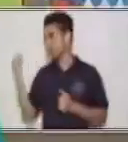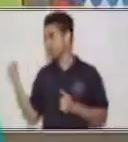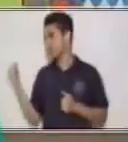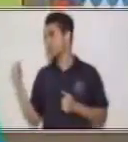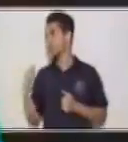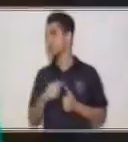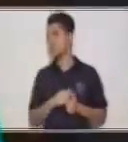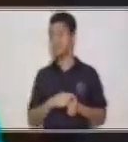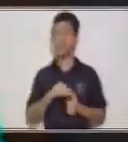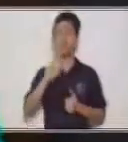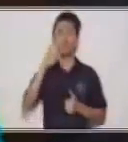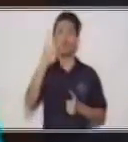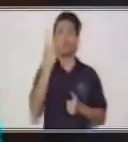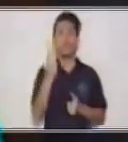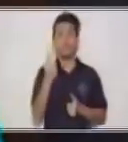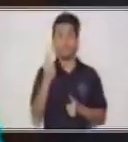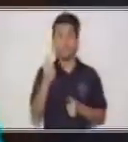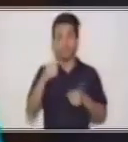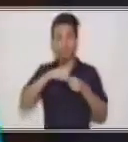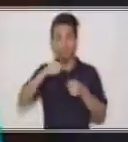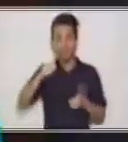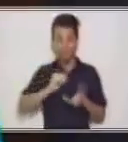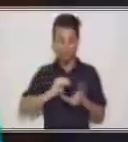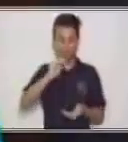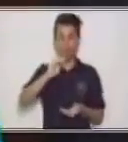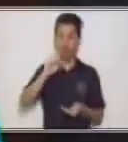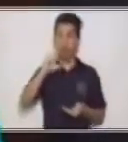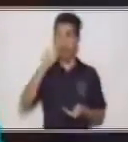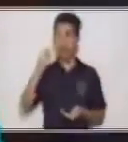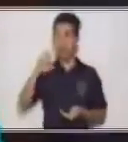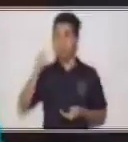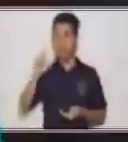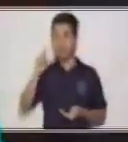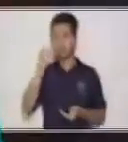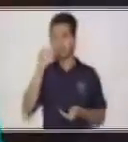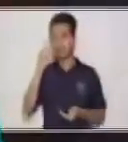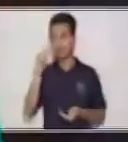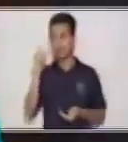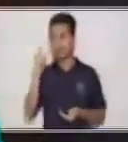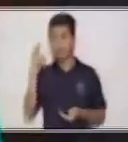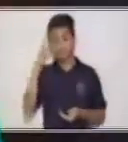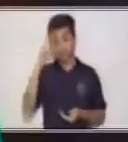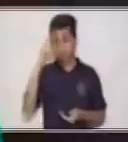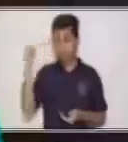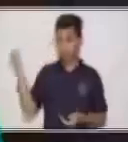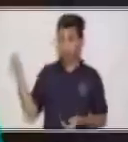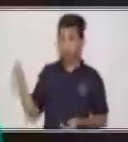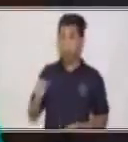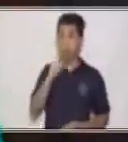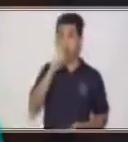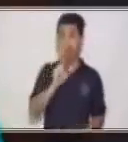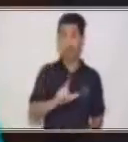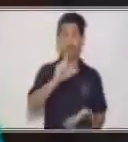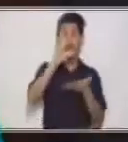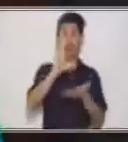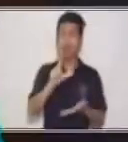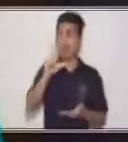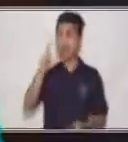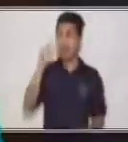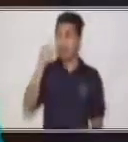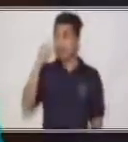de las medidas de capacidad. ¿Cuál dijimos que era la unidad? Recuerda este recipiente, 1 litro.